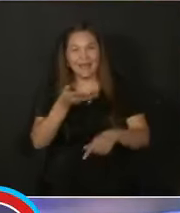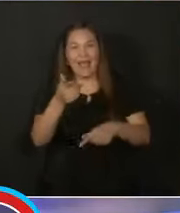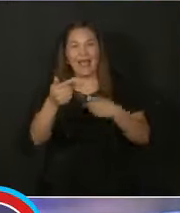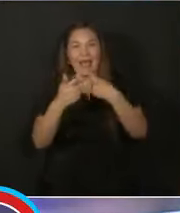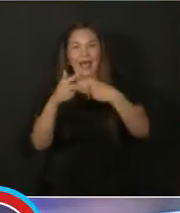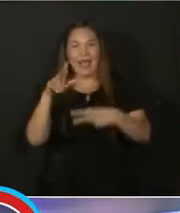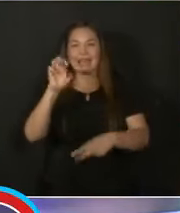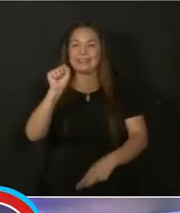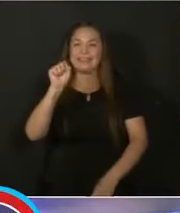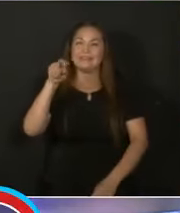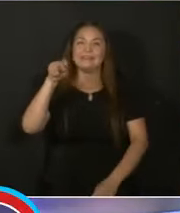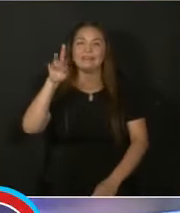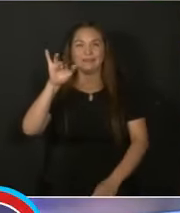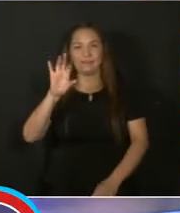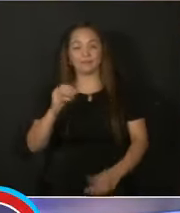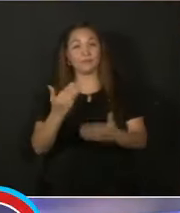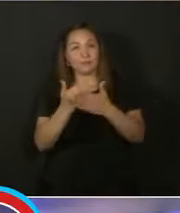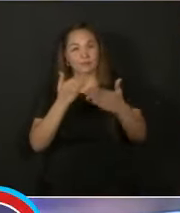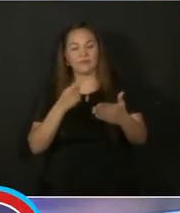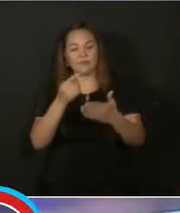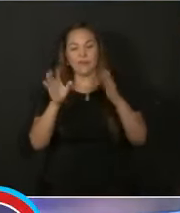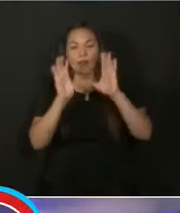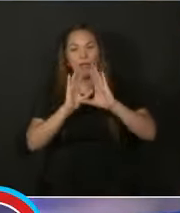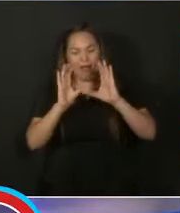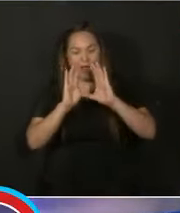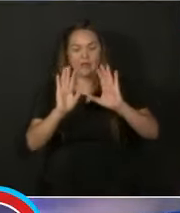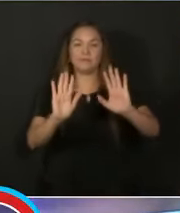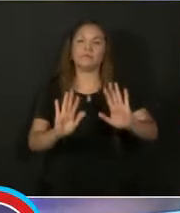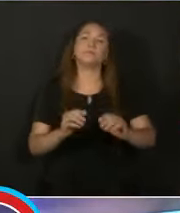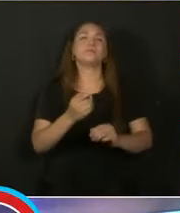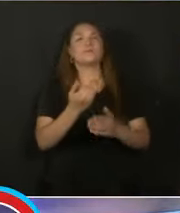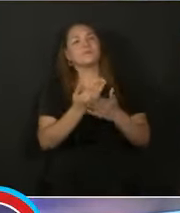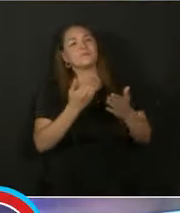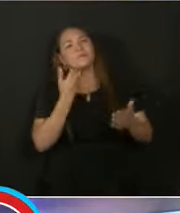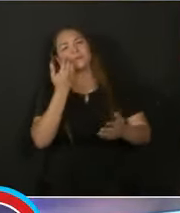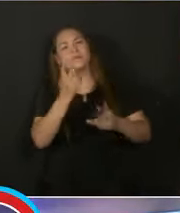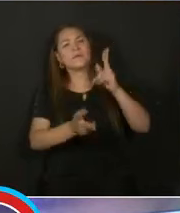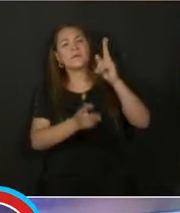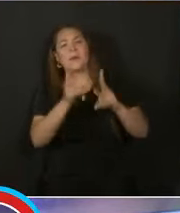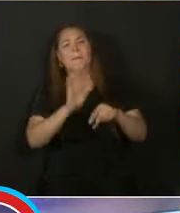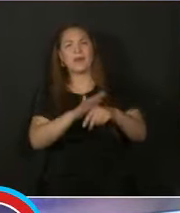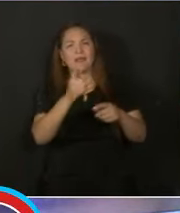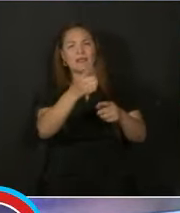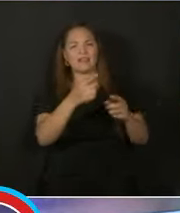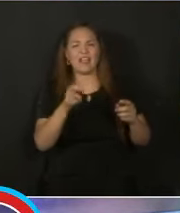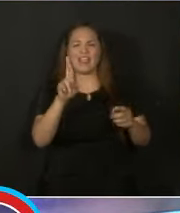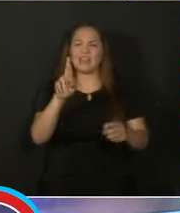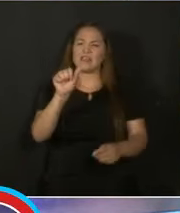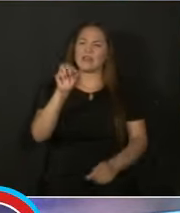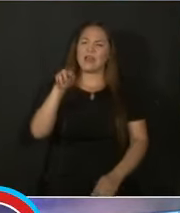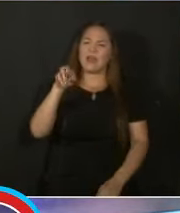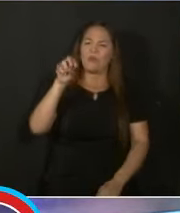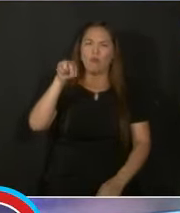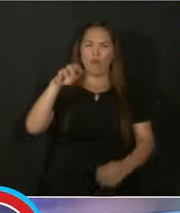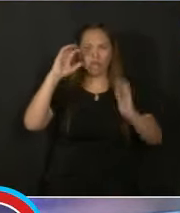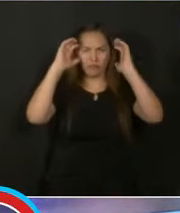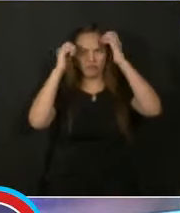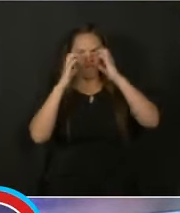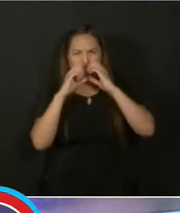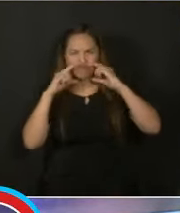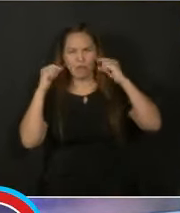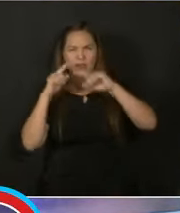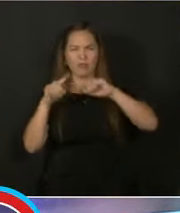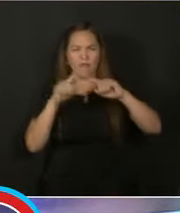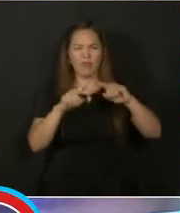don eliseo antes de pasar a que nos cante algo platícanos por favor cuando empieza a cantar con ramón ayala y surgen estos éxitos como y